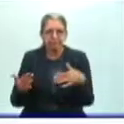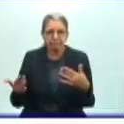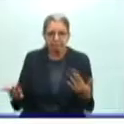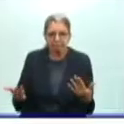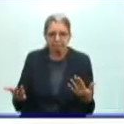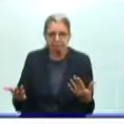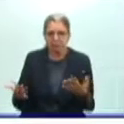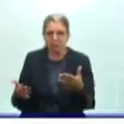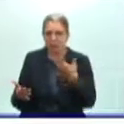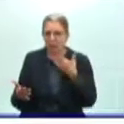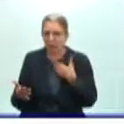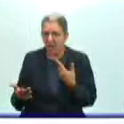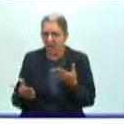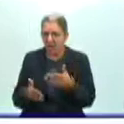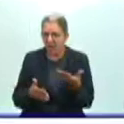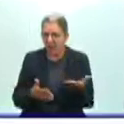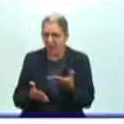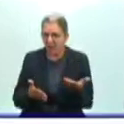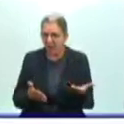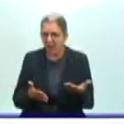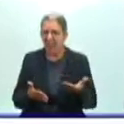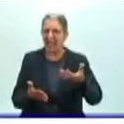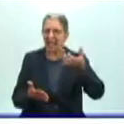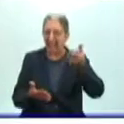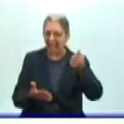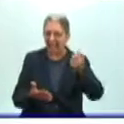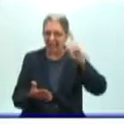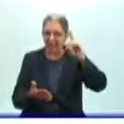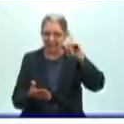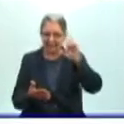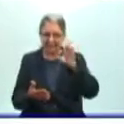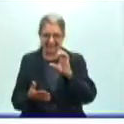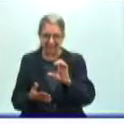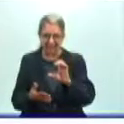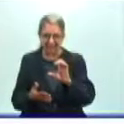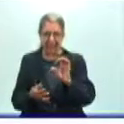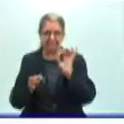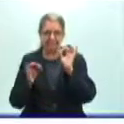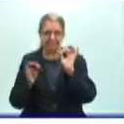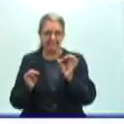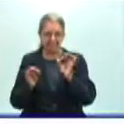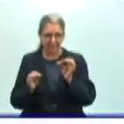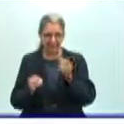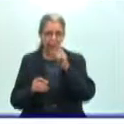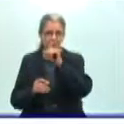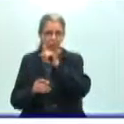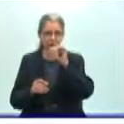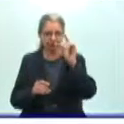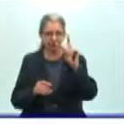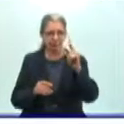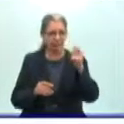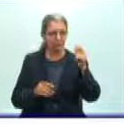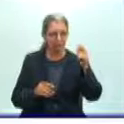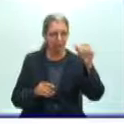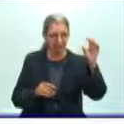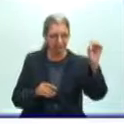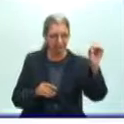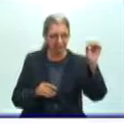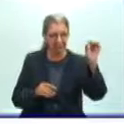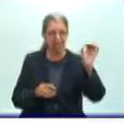estamos hablando del ángulo ADC, el que ya acabamos de identificar que